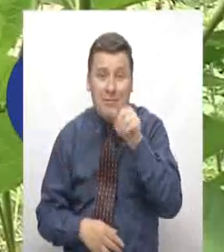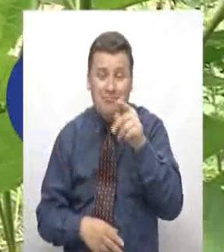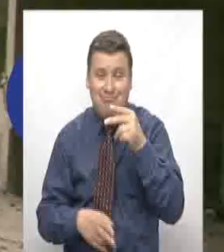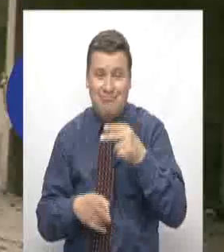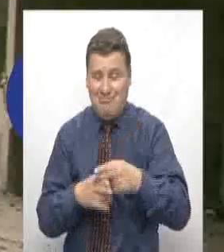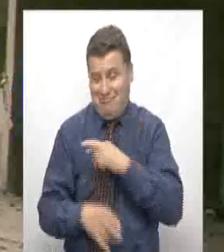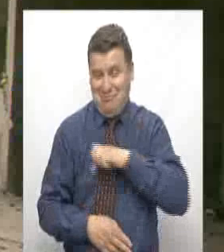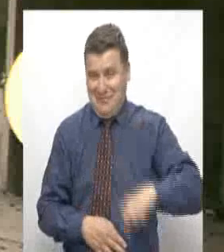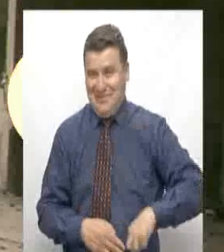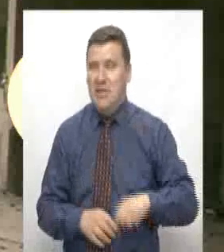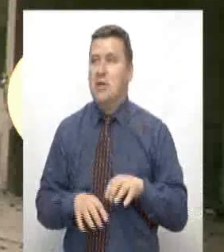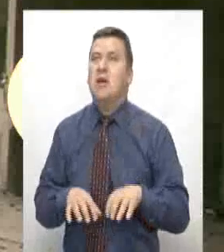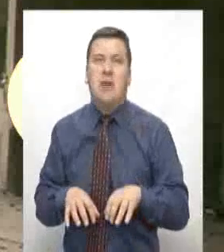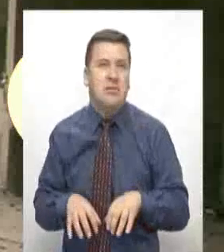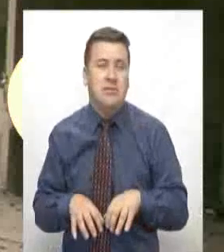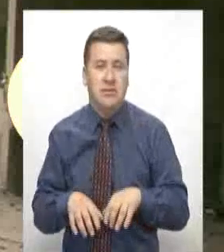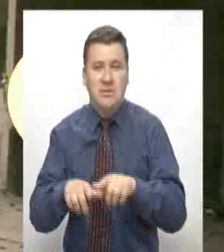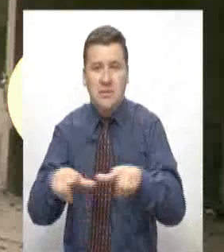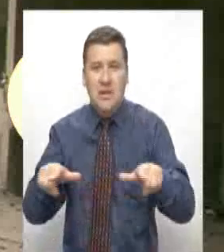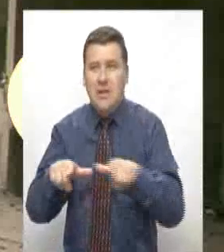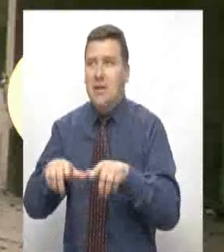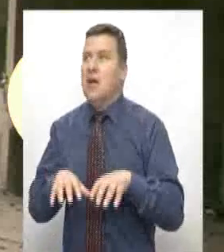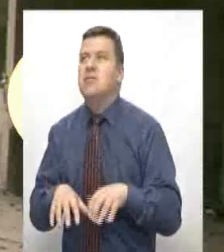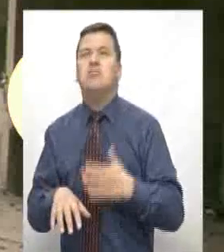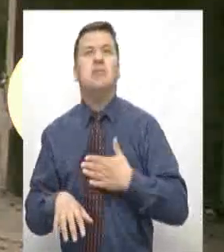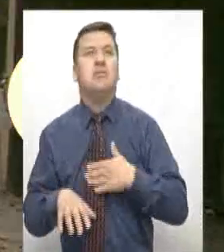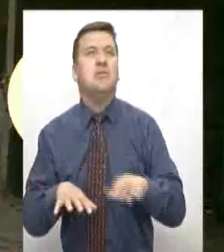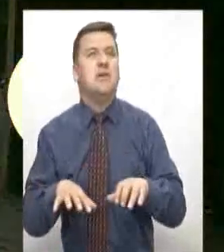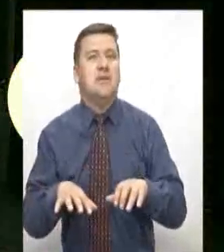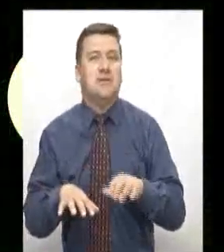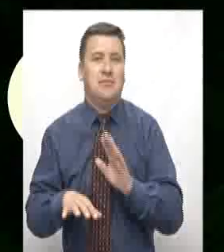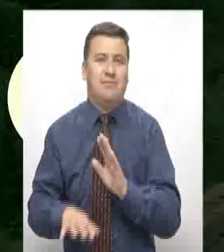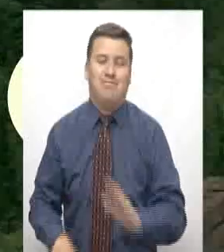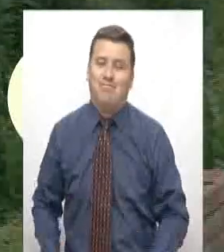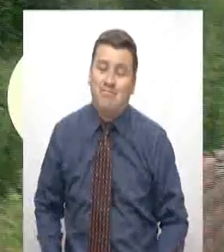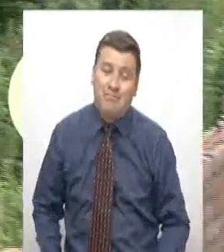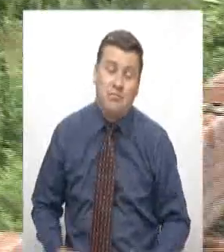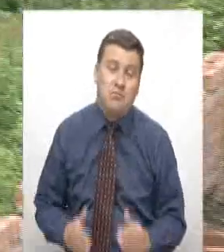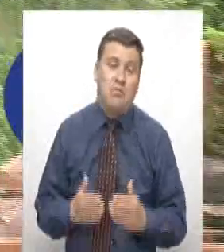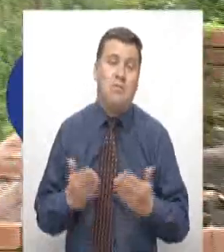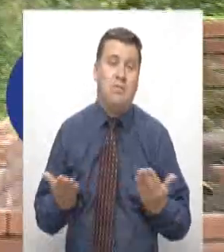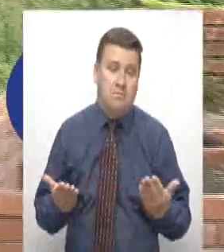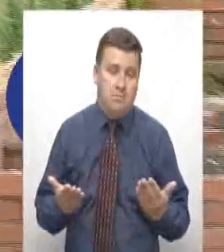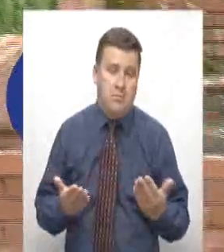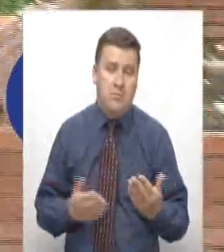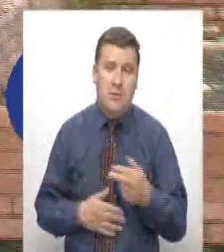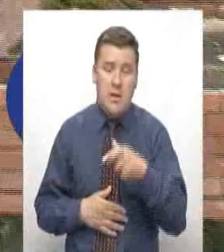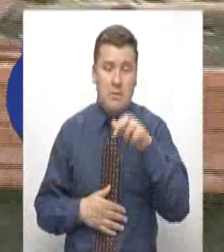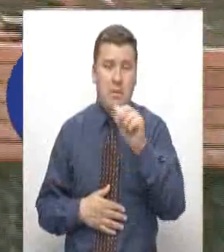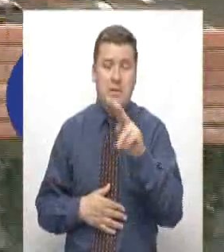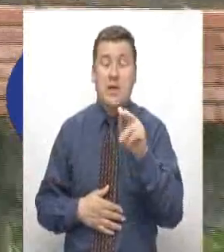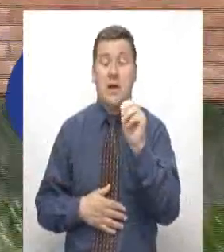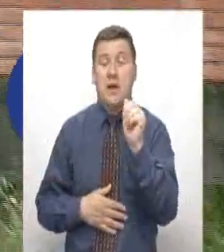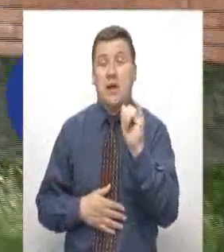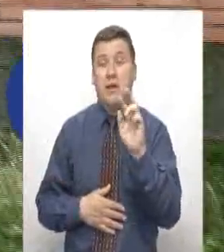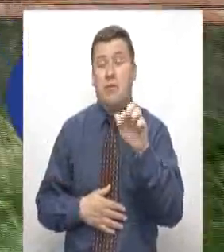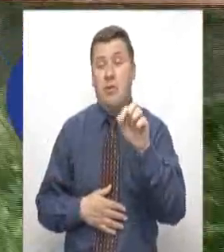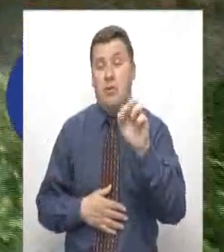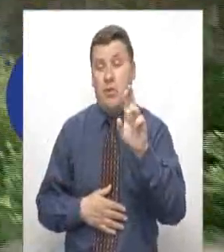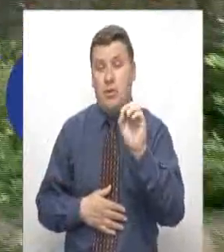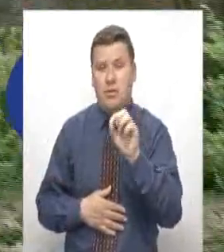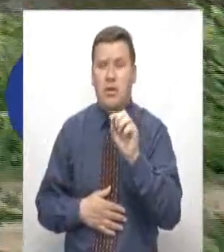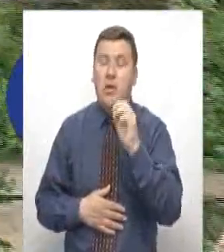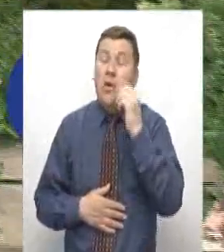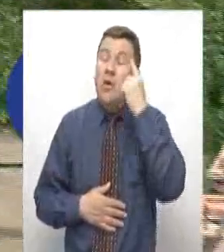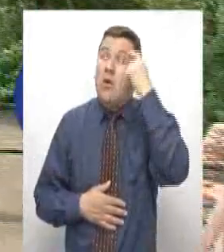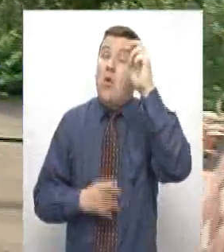que recorre cada uno de los salones sintiéndose el amo y señor. No obstante, en Paz de Ariporo no se pierde la esperanza de